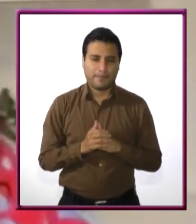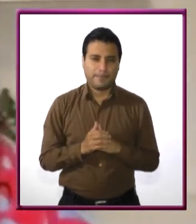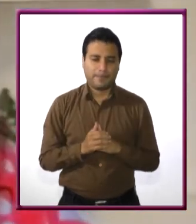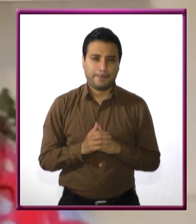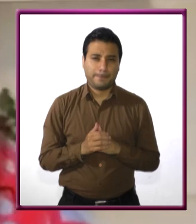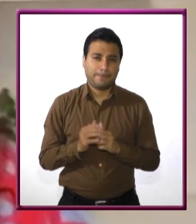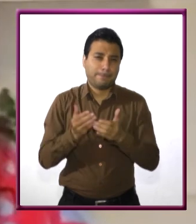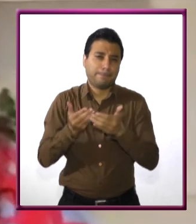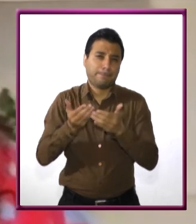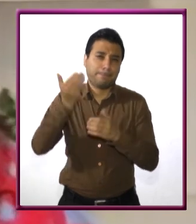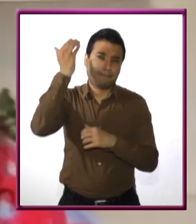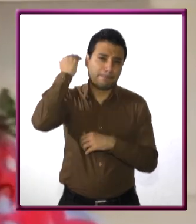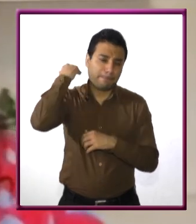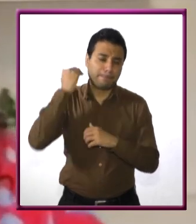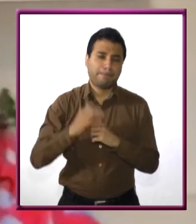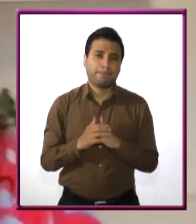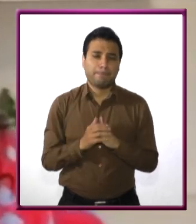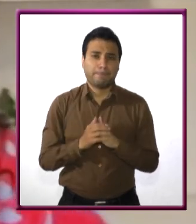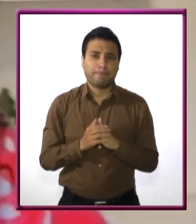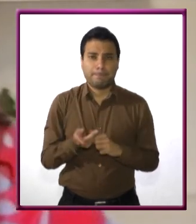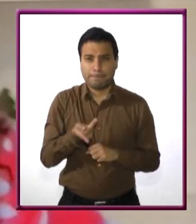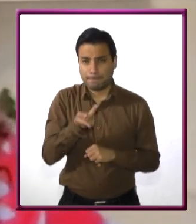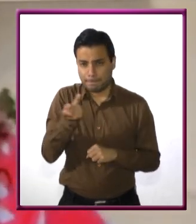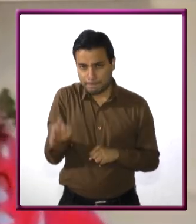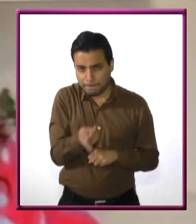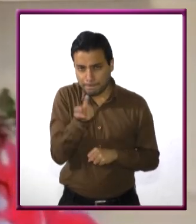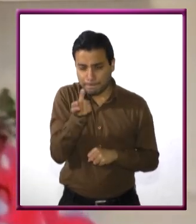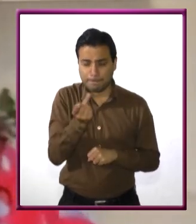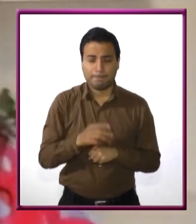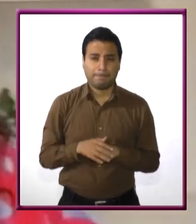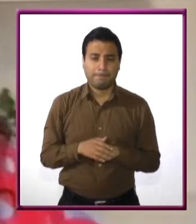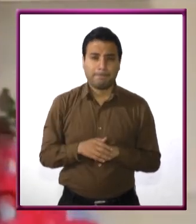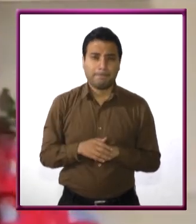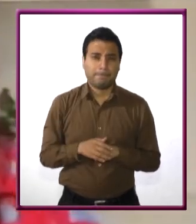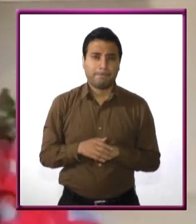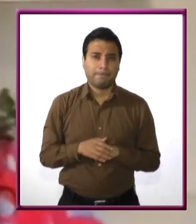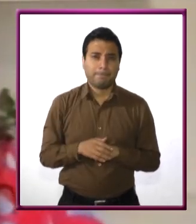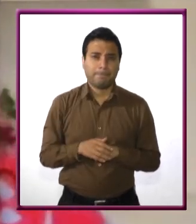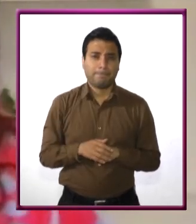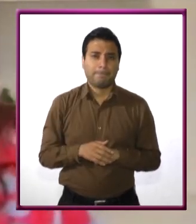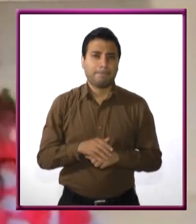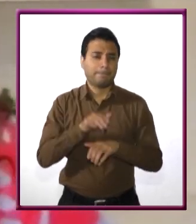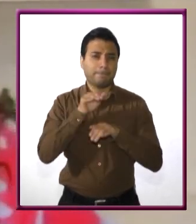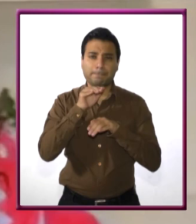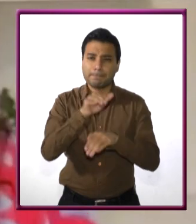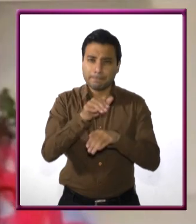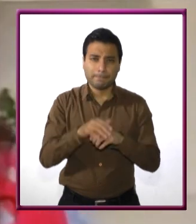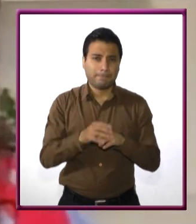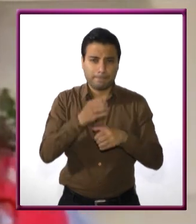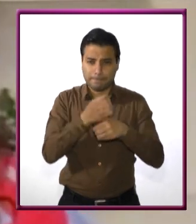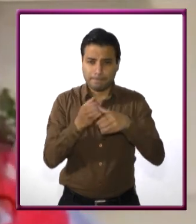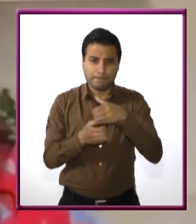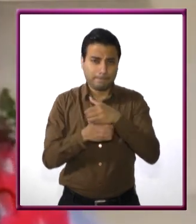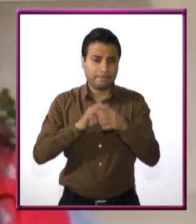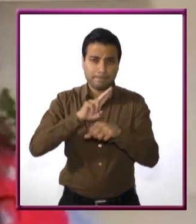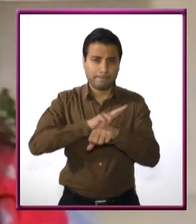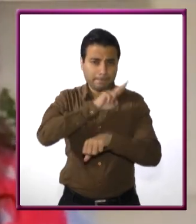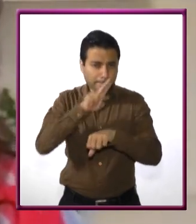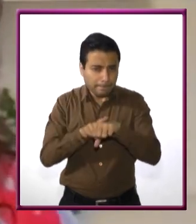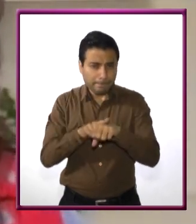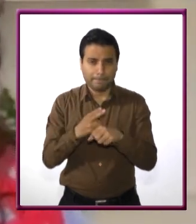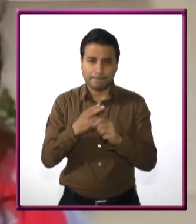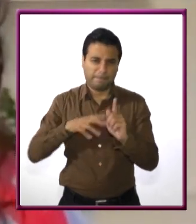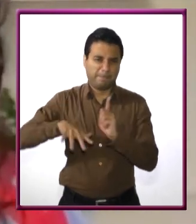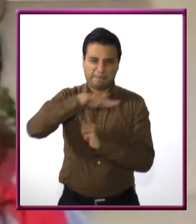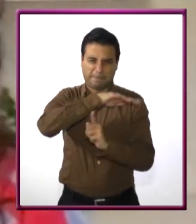los albores de las preguntas y el cuestionamiento por los sucesos naturales, los fenómenos